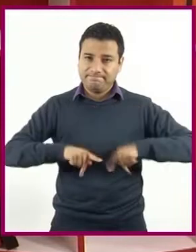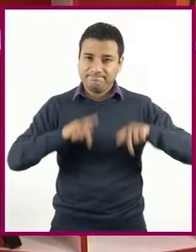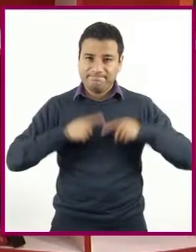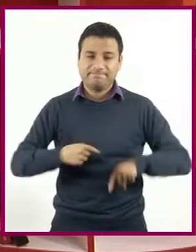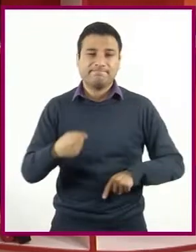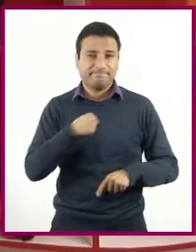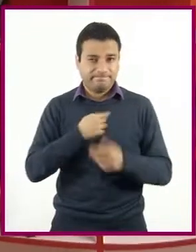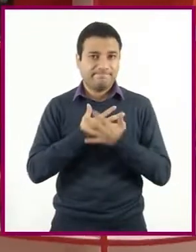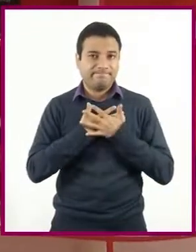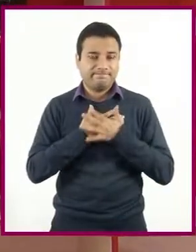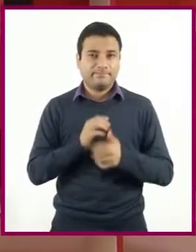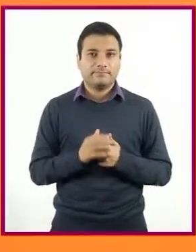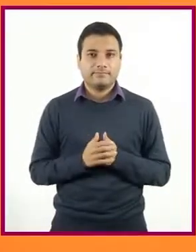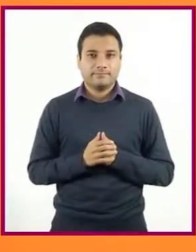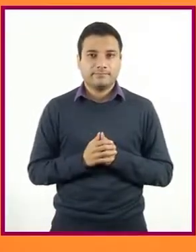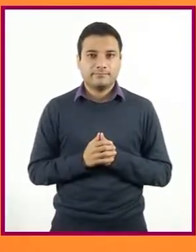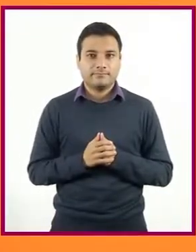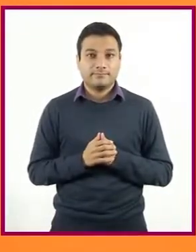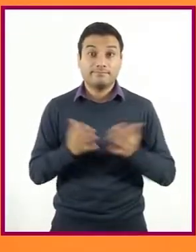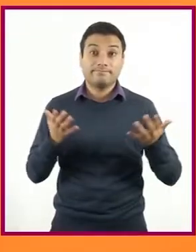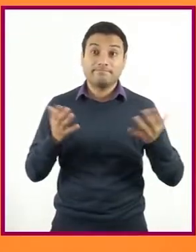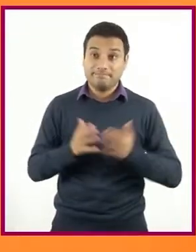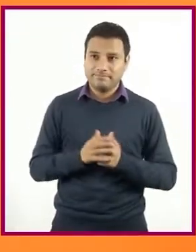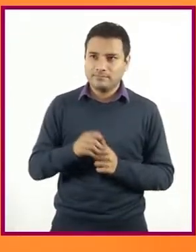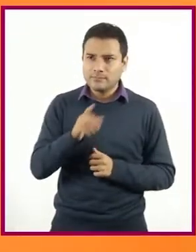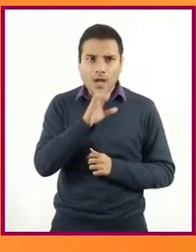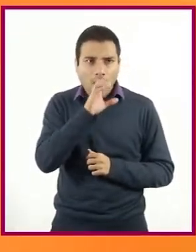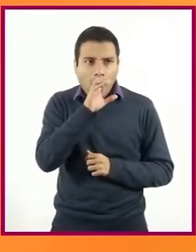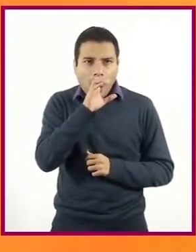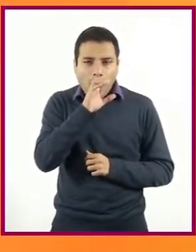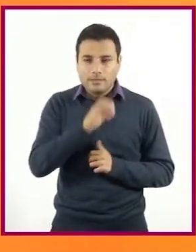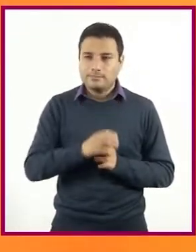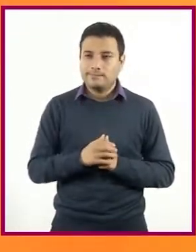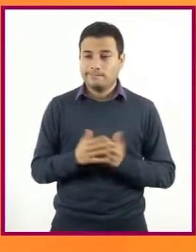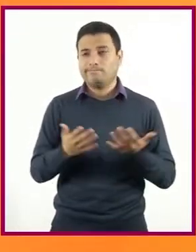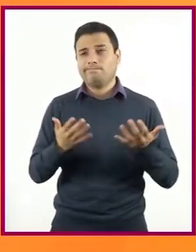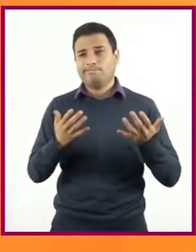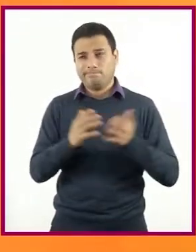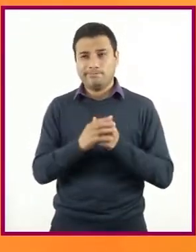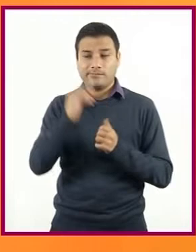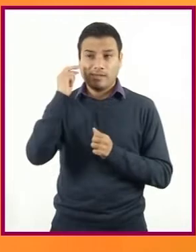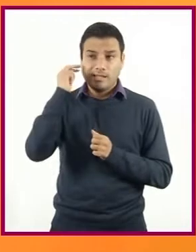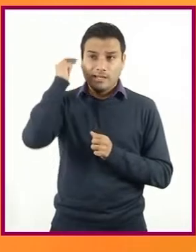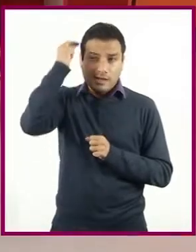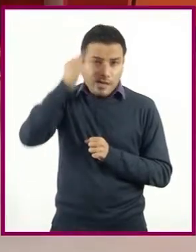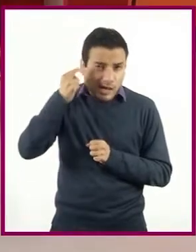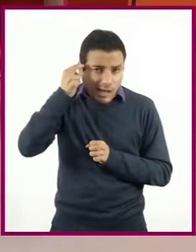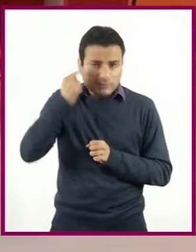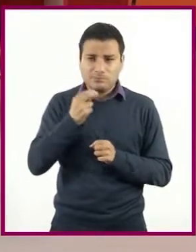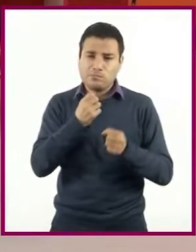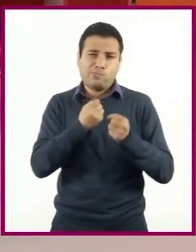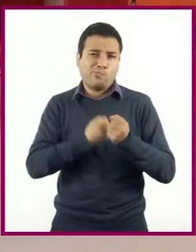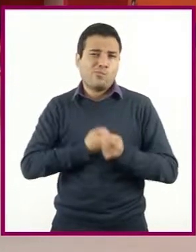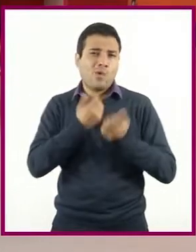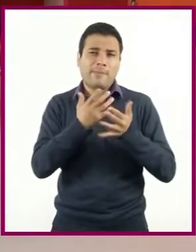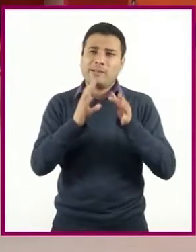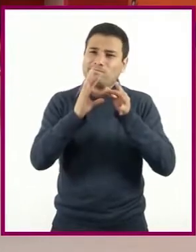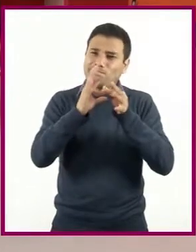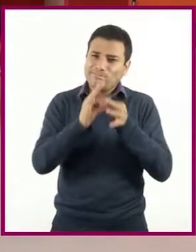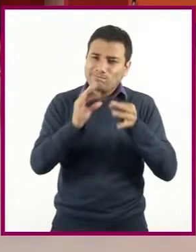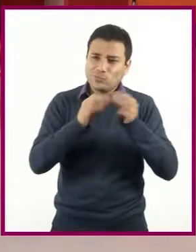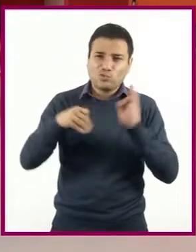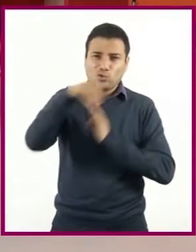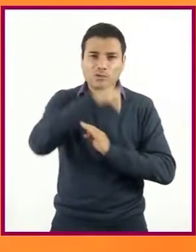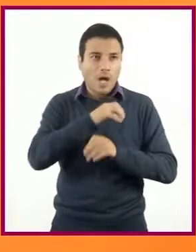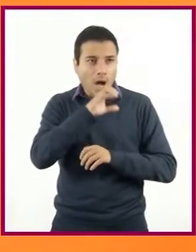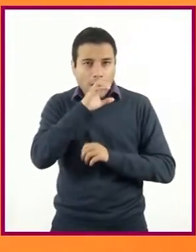Sí, así es como se quedan pávidos cuando mi emperador narra cualquiera de sus poemas. En fin, ya me